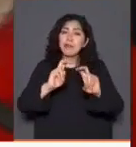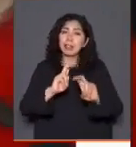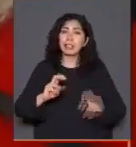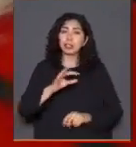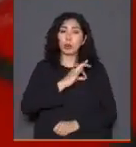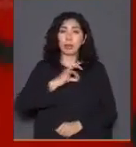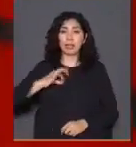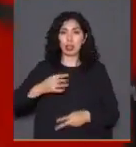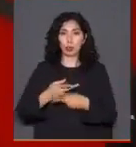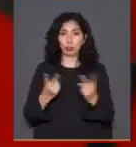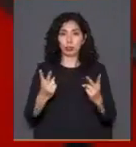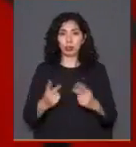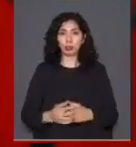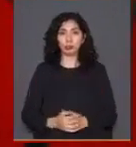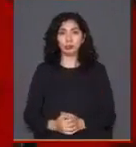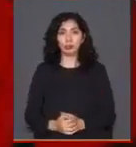público ah